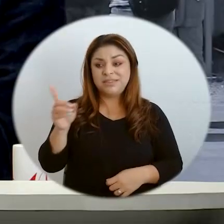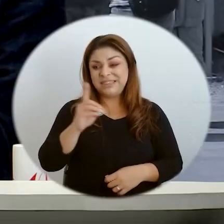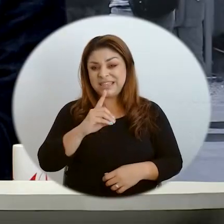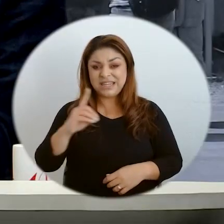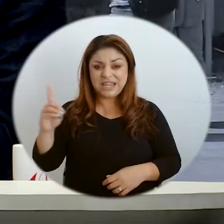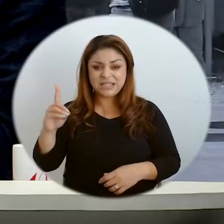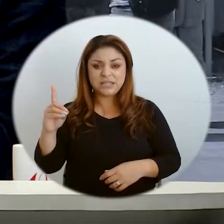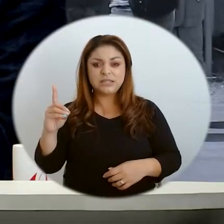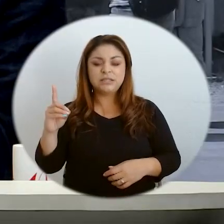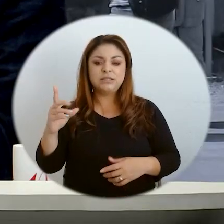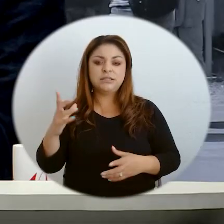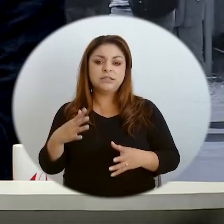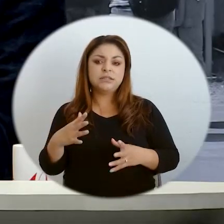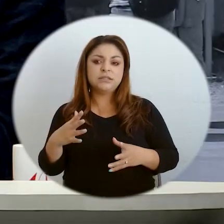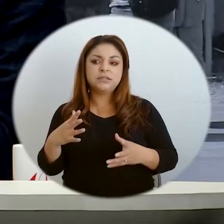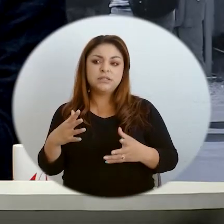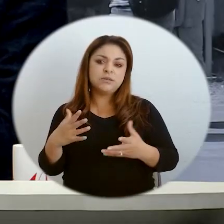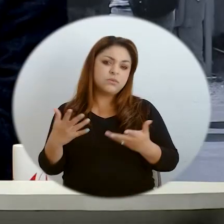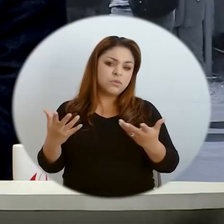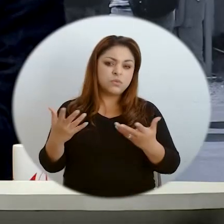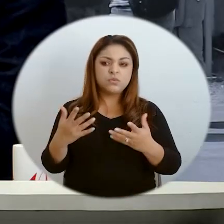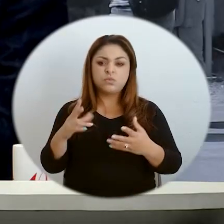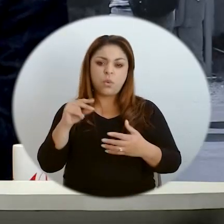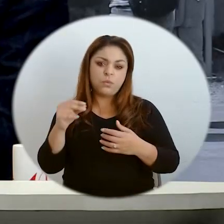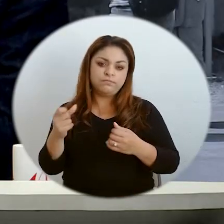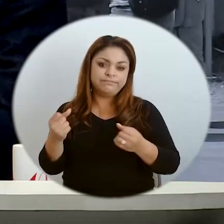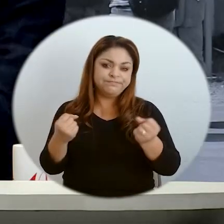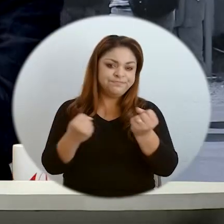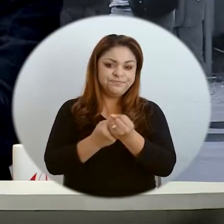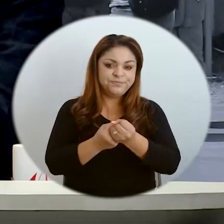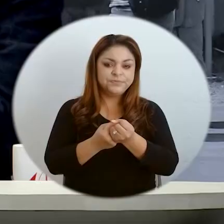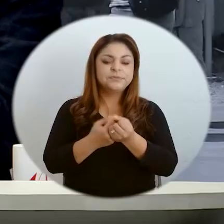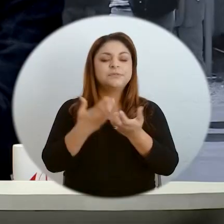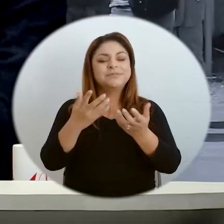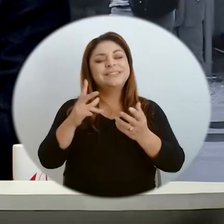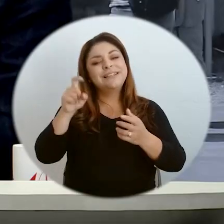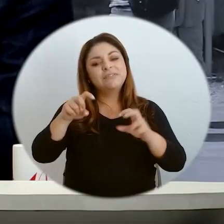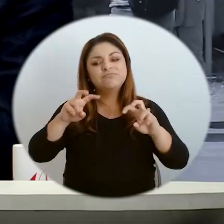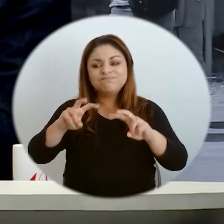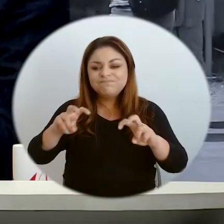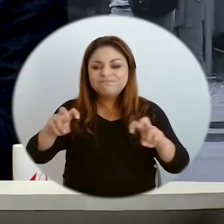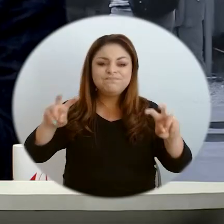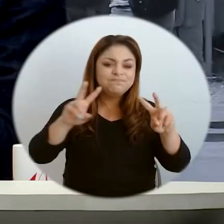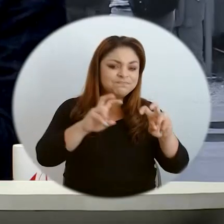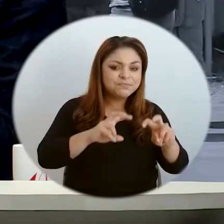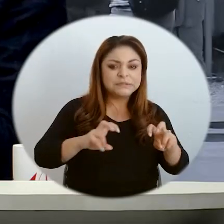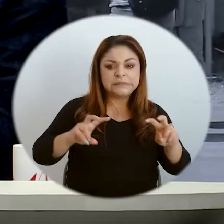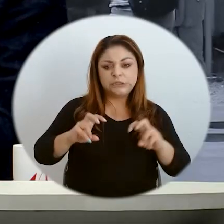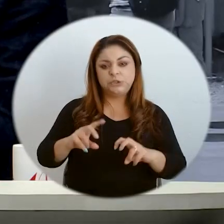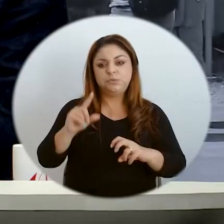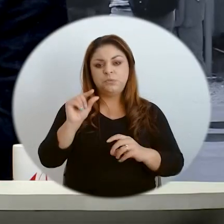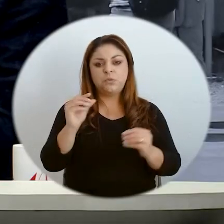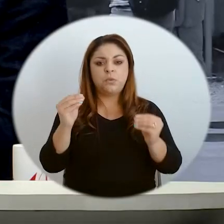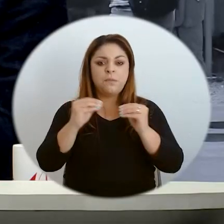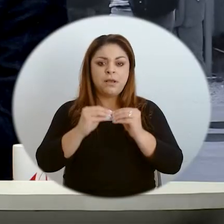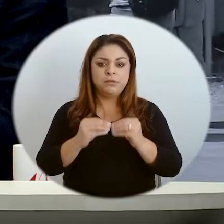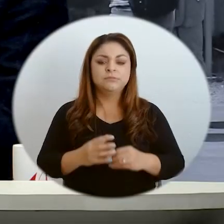partido neoconservador o extrema derecha. Entonces hay que buscar un poco más, ¿verdad? También hay